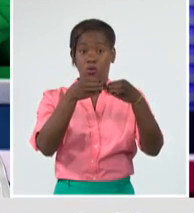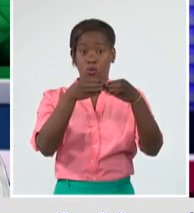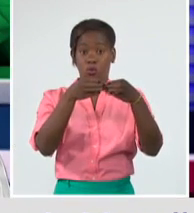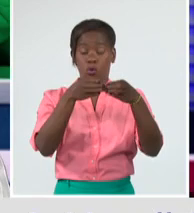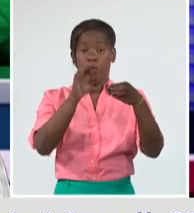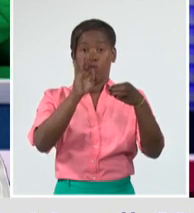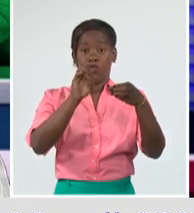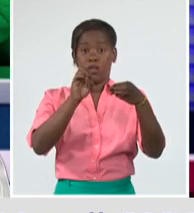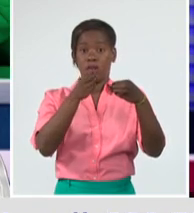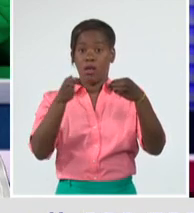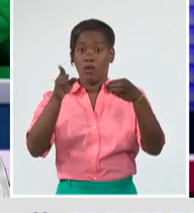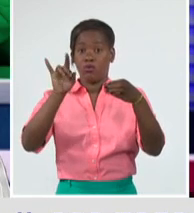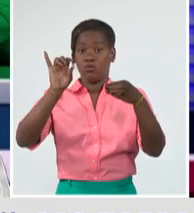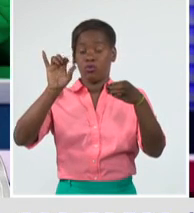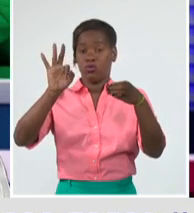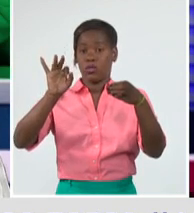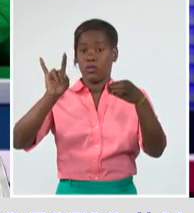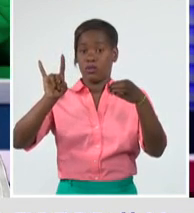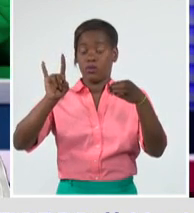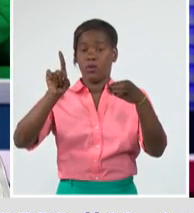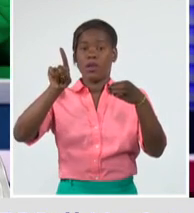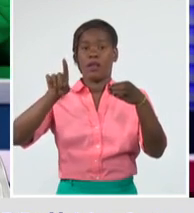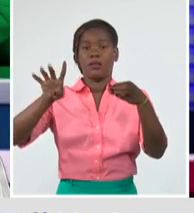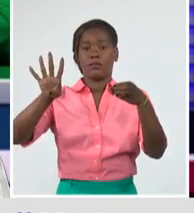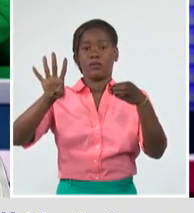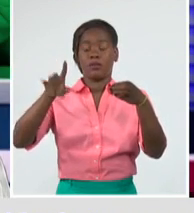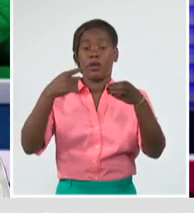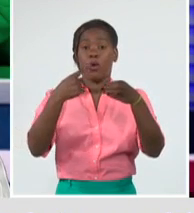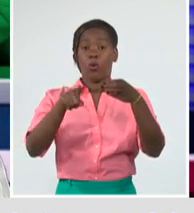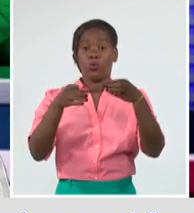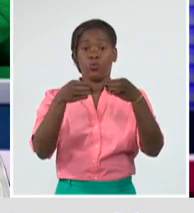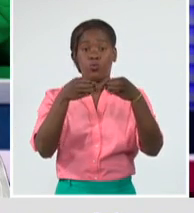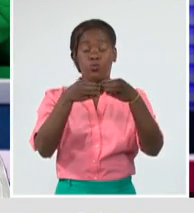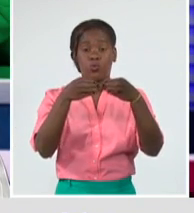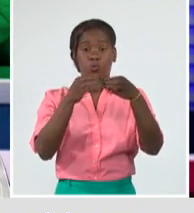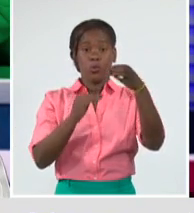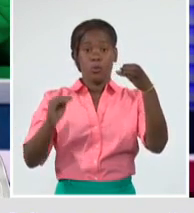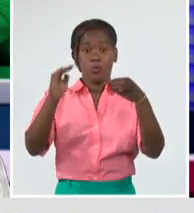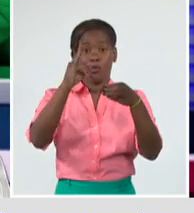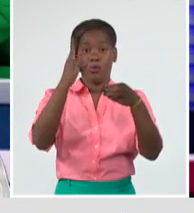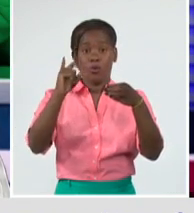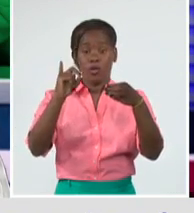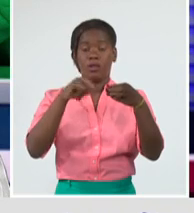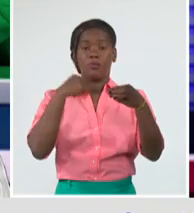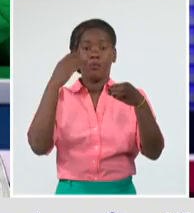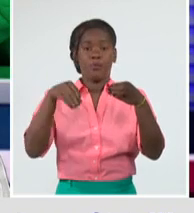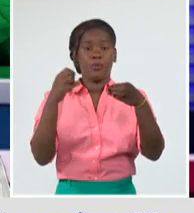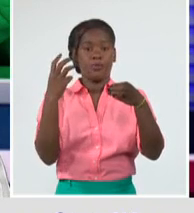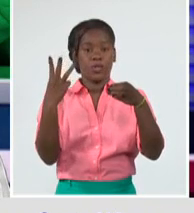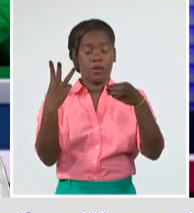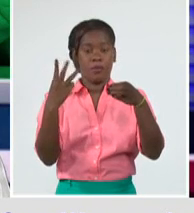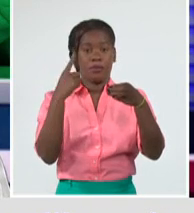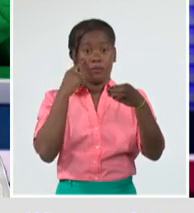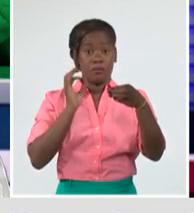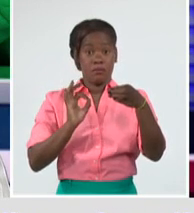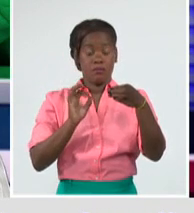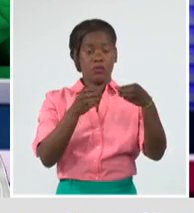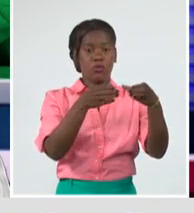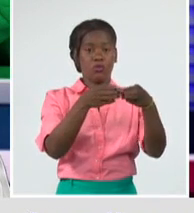edad, nuevamente fallecen 3 personas en nuestro país. En resumen, menores de 60